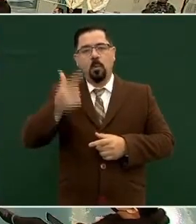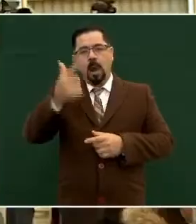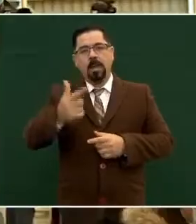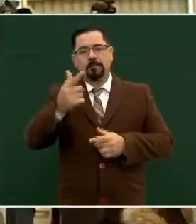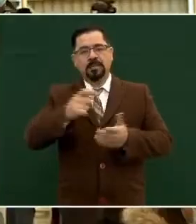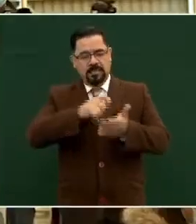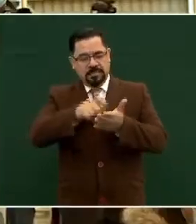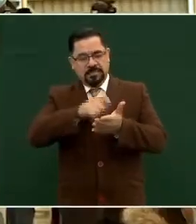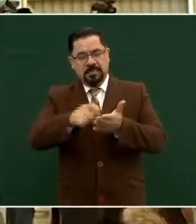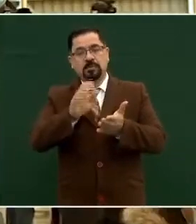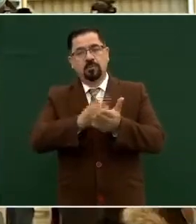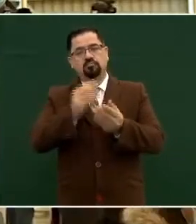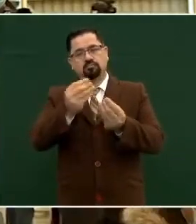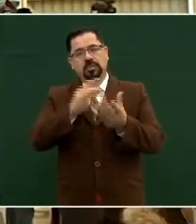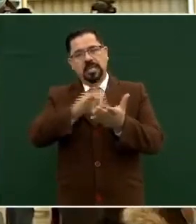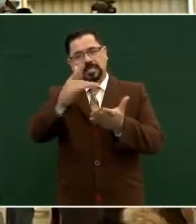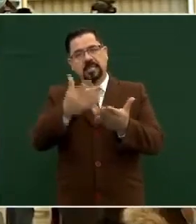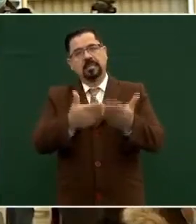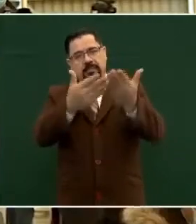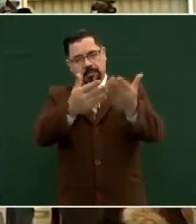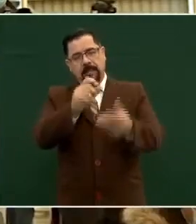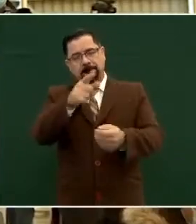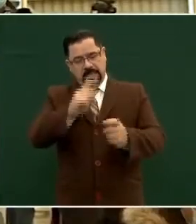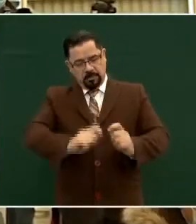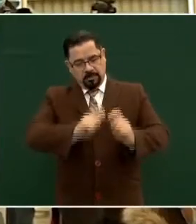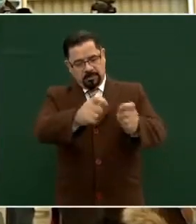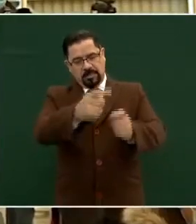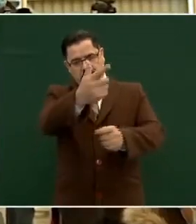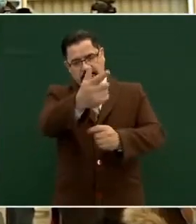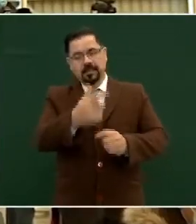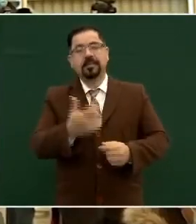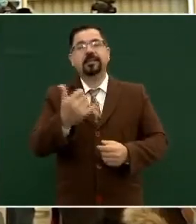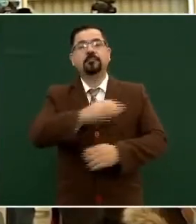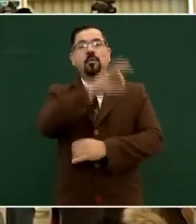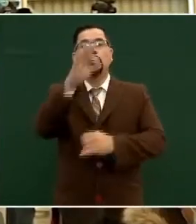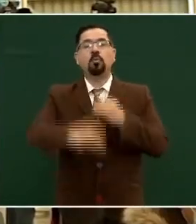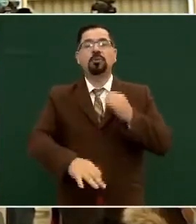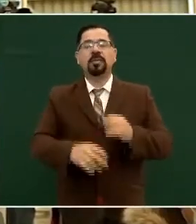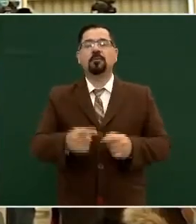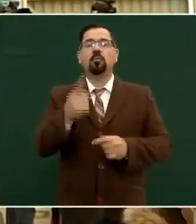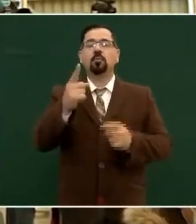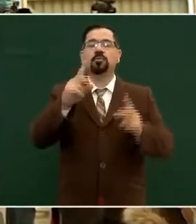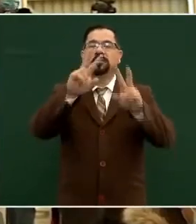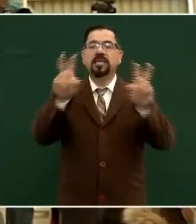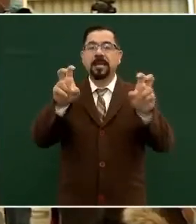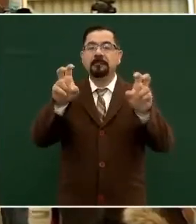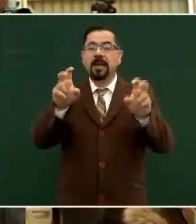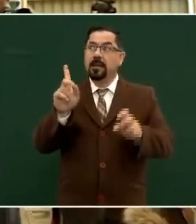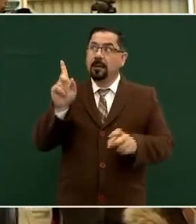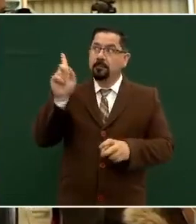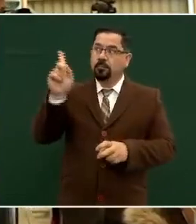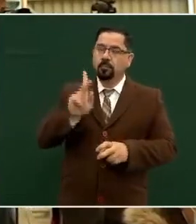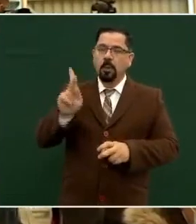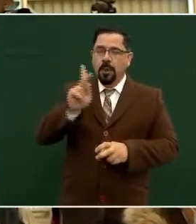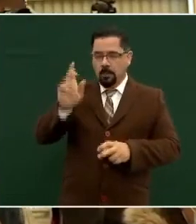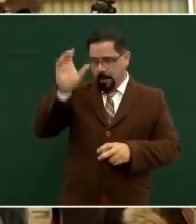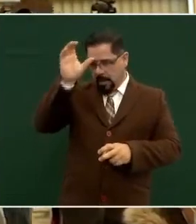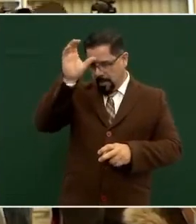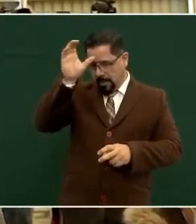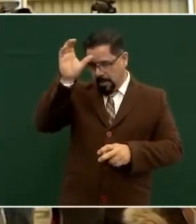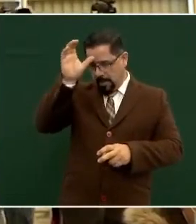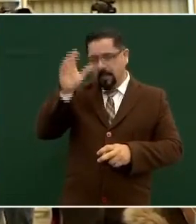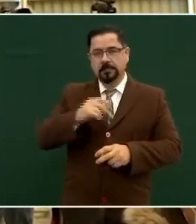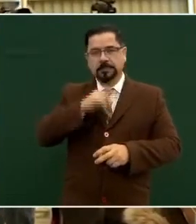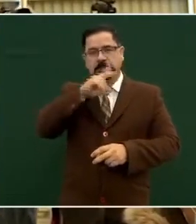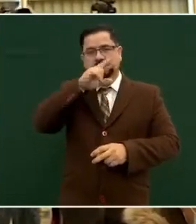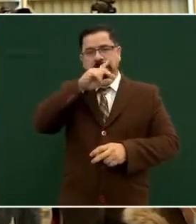permite, también le voy a entregar. Y finalmente, señor presidente, el tema de Cananea. Nos ocupa y nos preocupa.